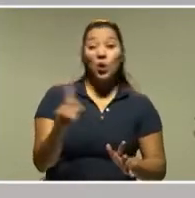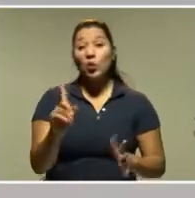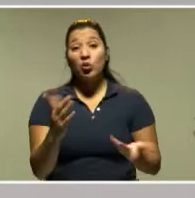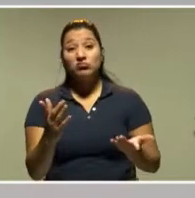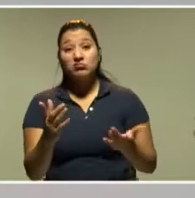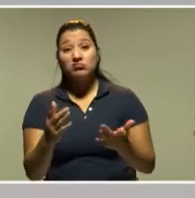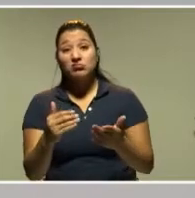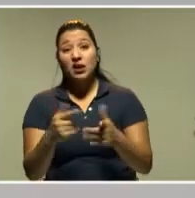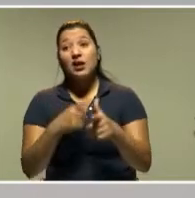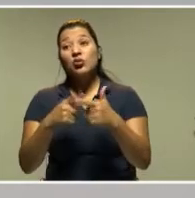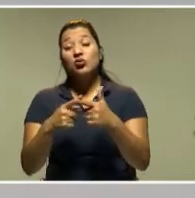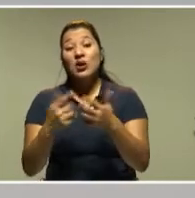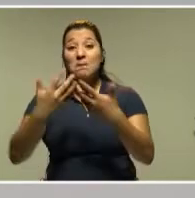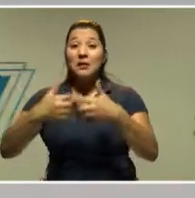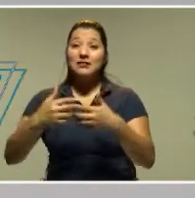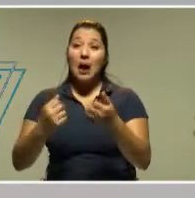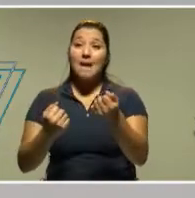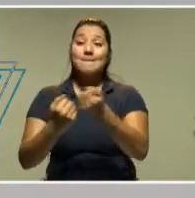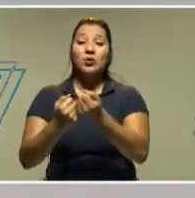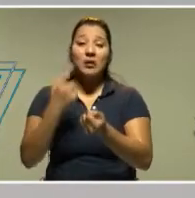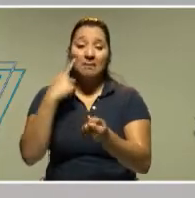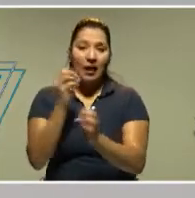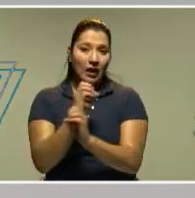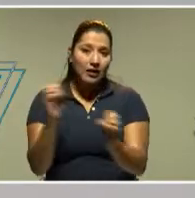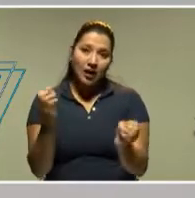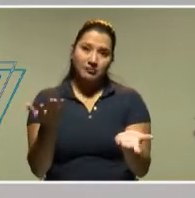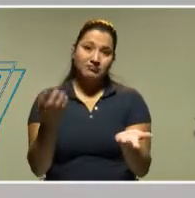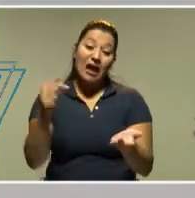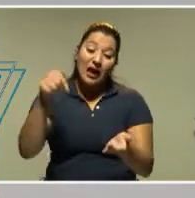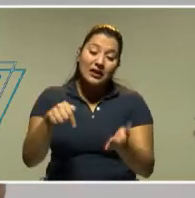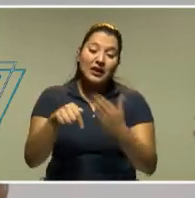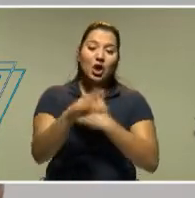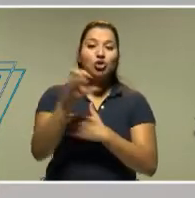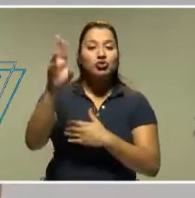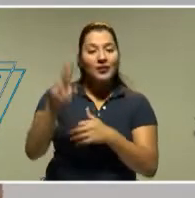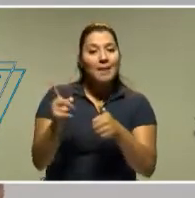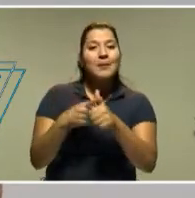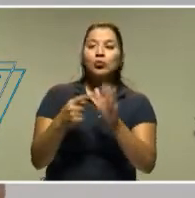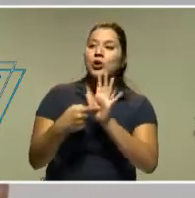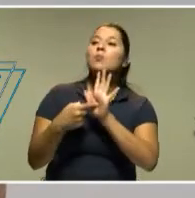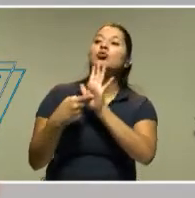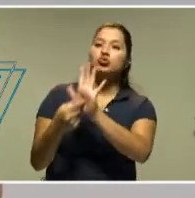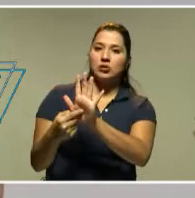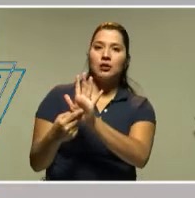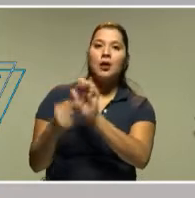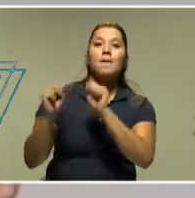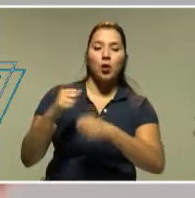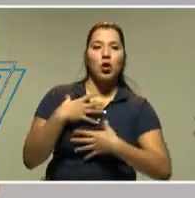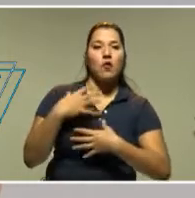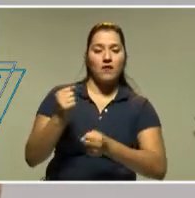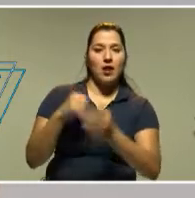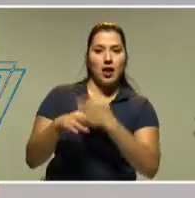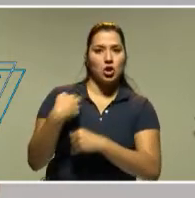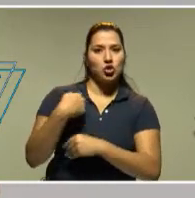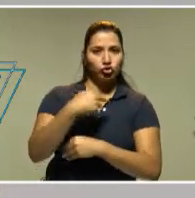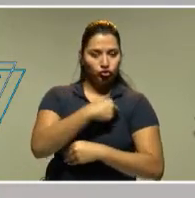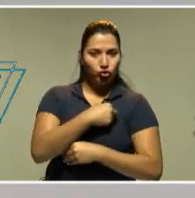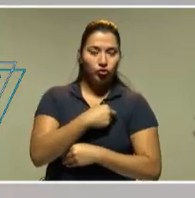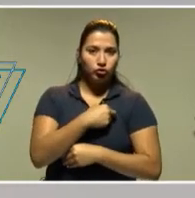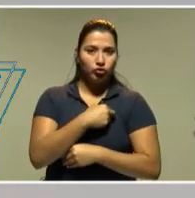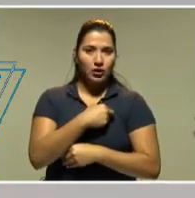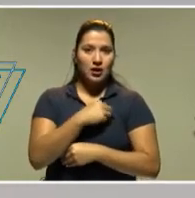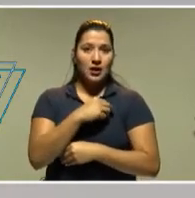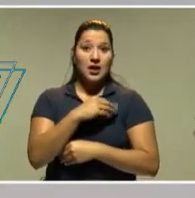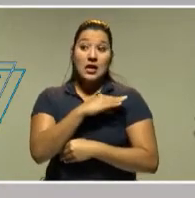lo que hay que hacer en este país, ¿verdad? Dar resultados extraordinarios y abrir, como yo dije, abrir una brecha para que sea